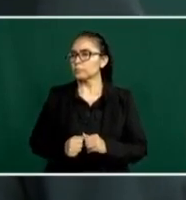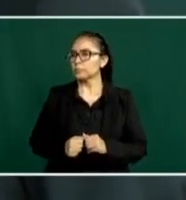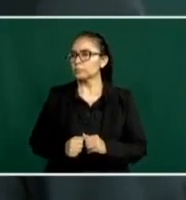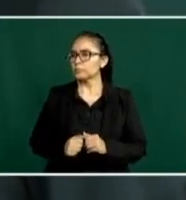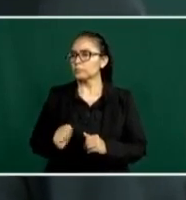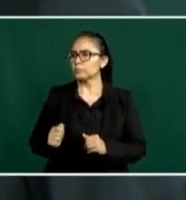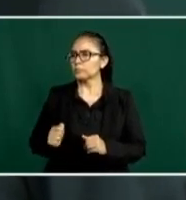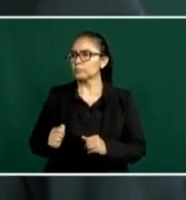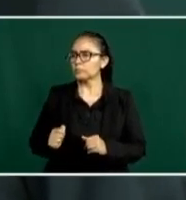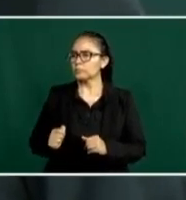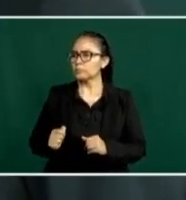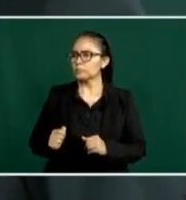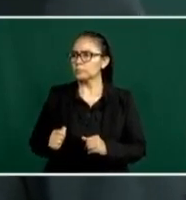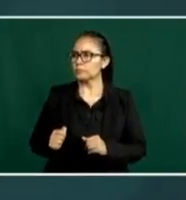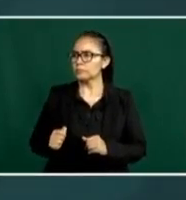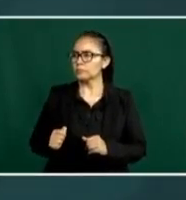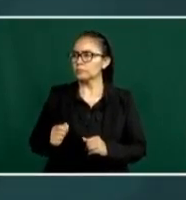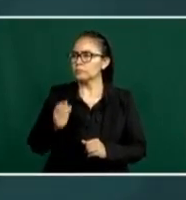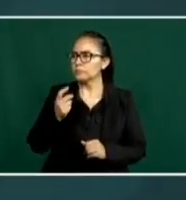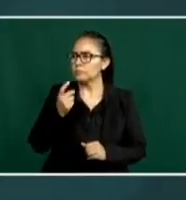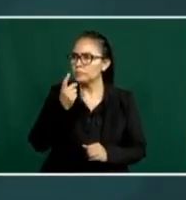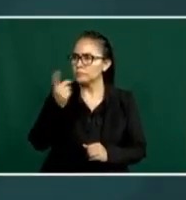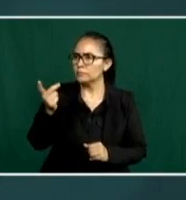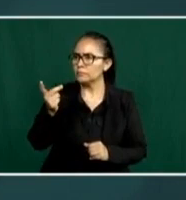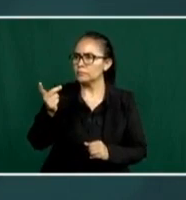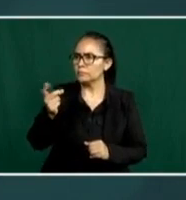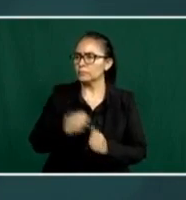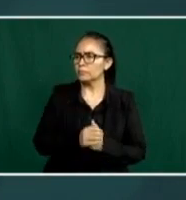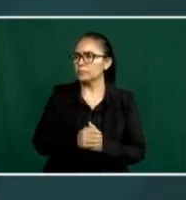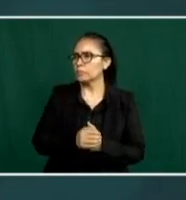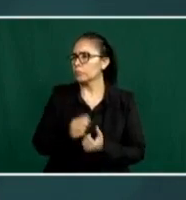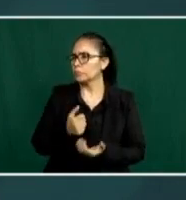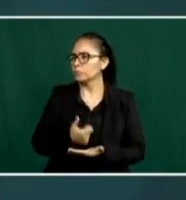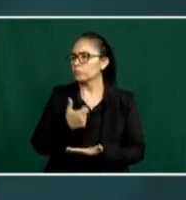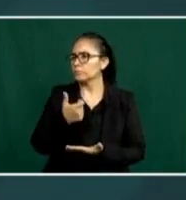se pierde poder adquisitivo en el salario,